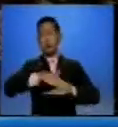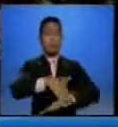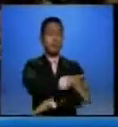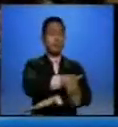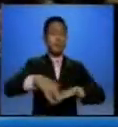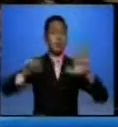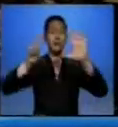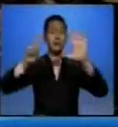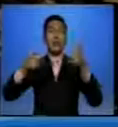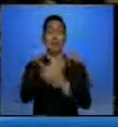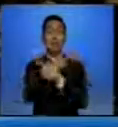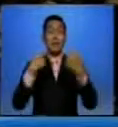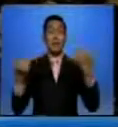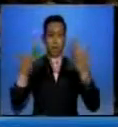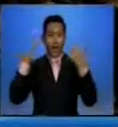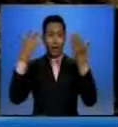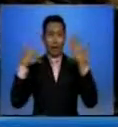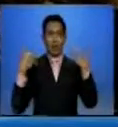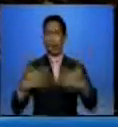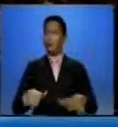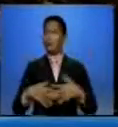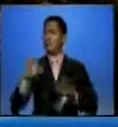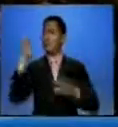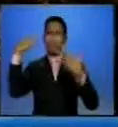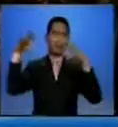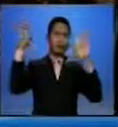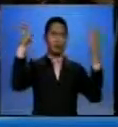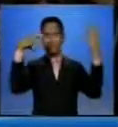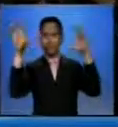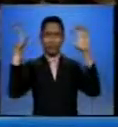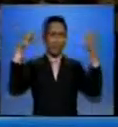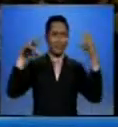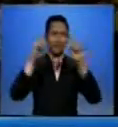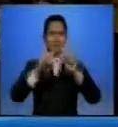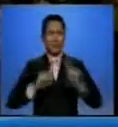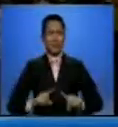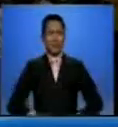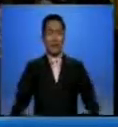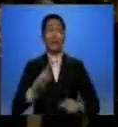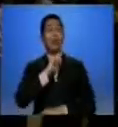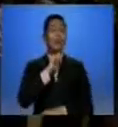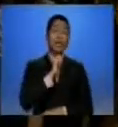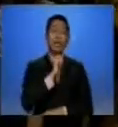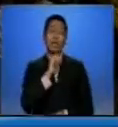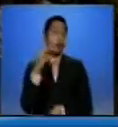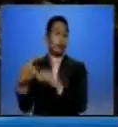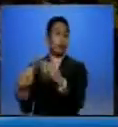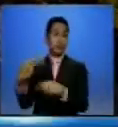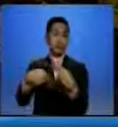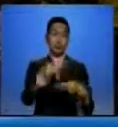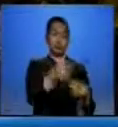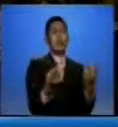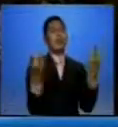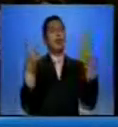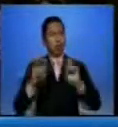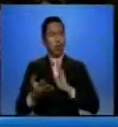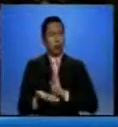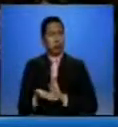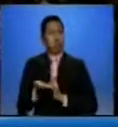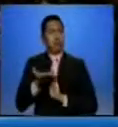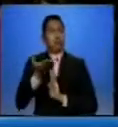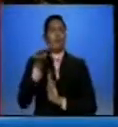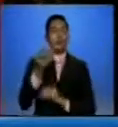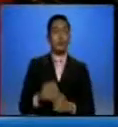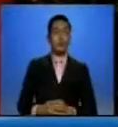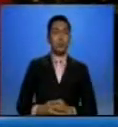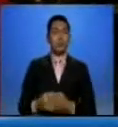en Guayaquil se enciende. Y es que acá se vive una verdadera fiesta y la venta de monigotes también está aumentando. Vemos